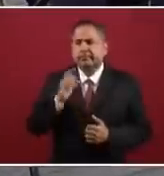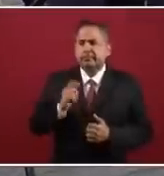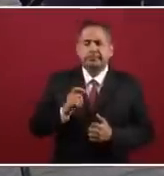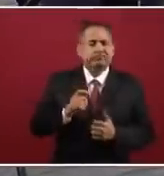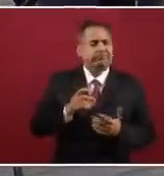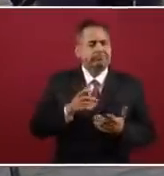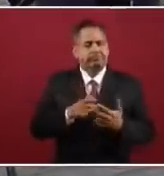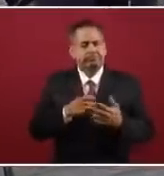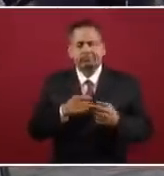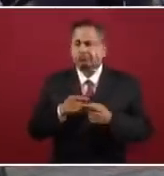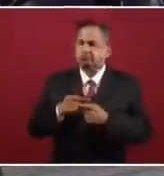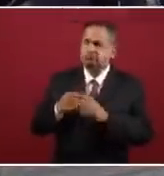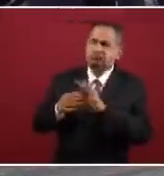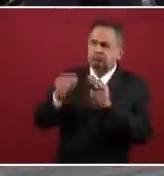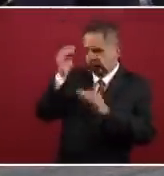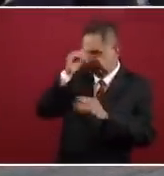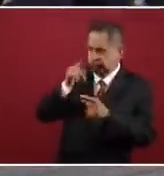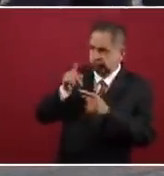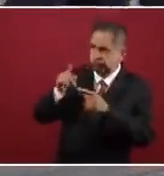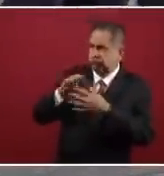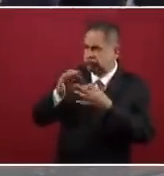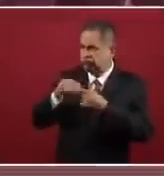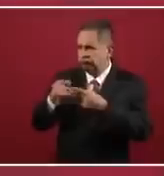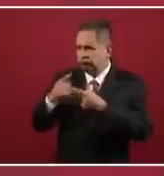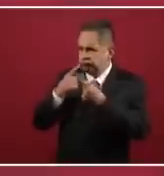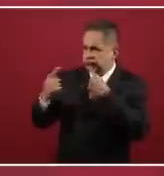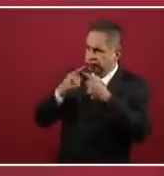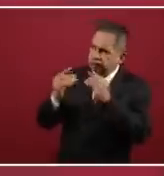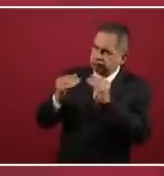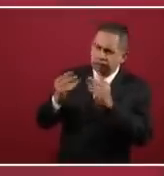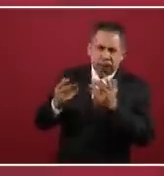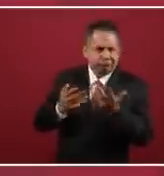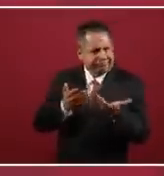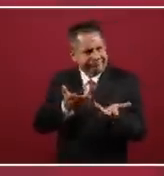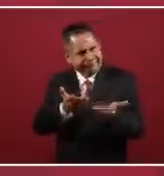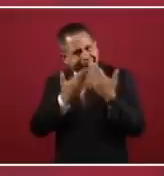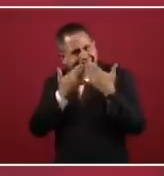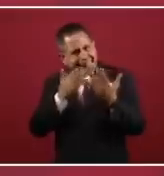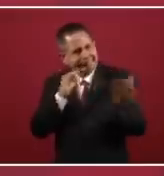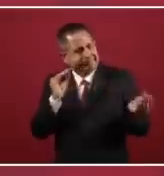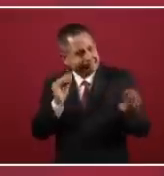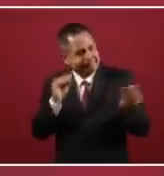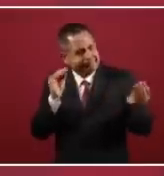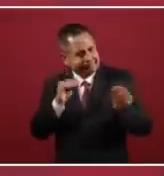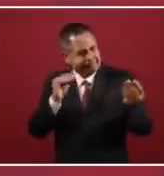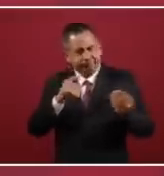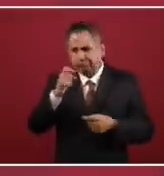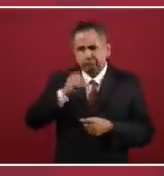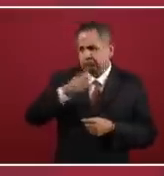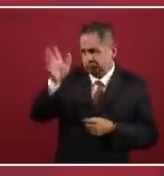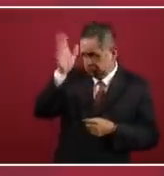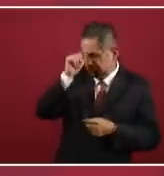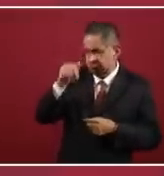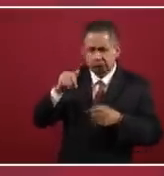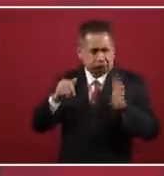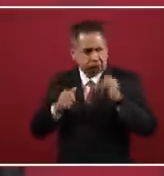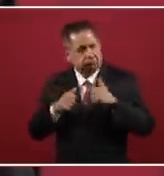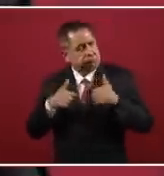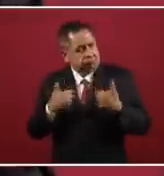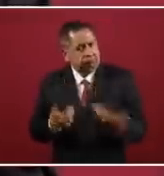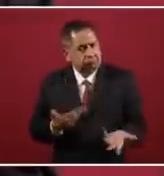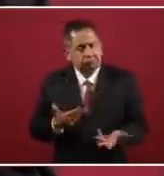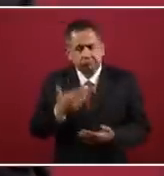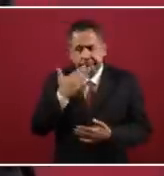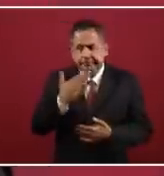crítica, que se mantenga la crítica, que se garantice el derecho a disentir y que esto